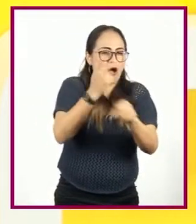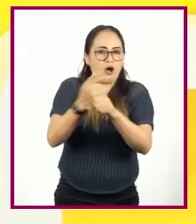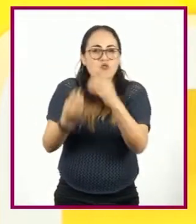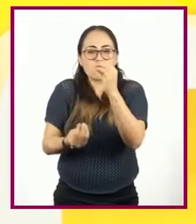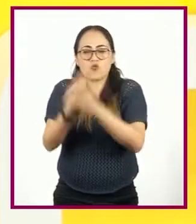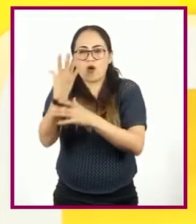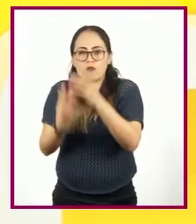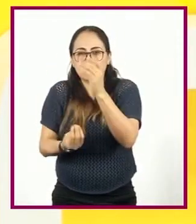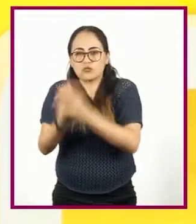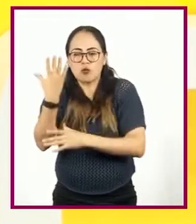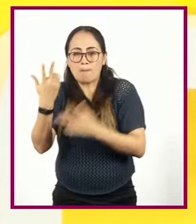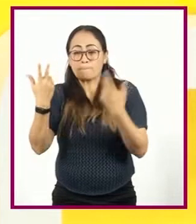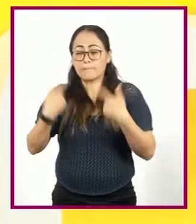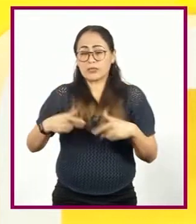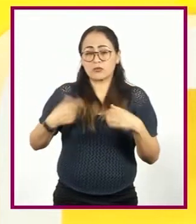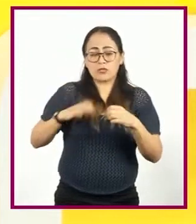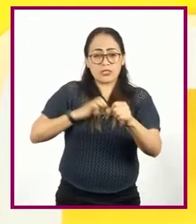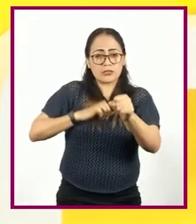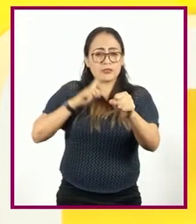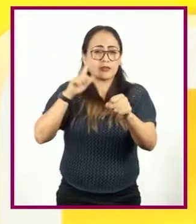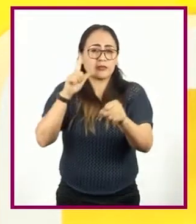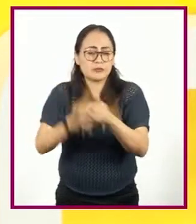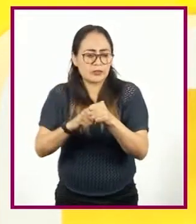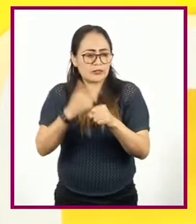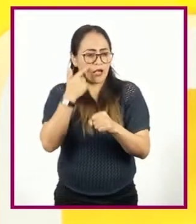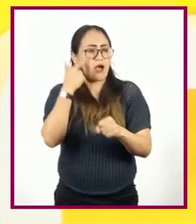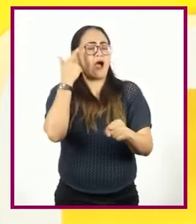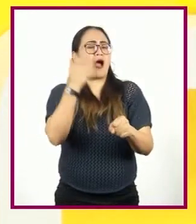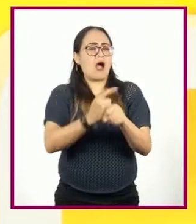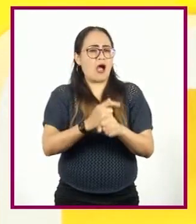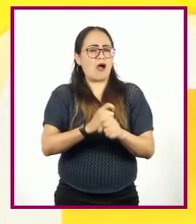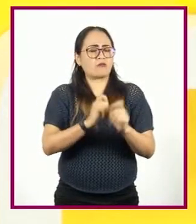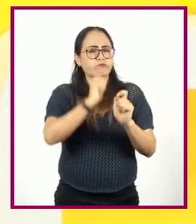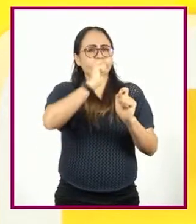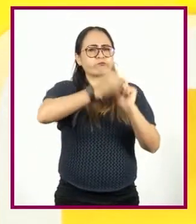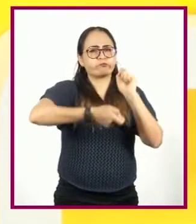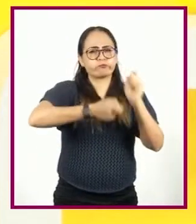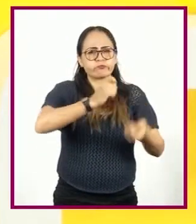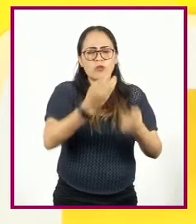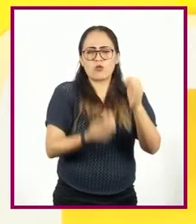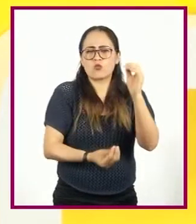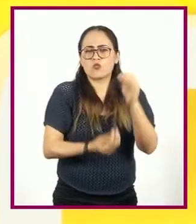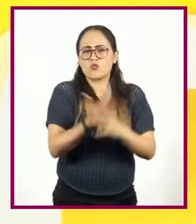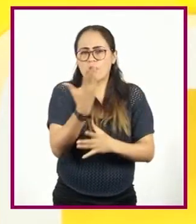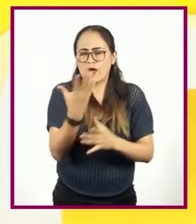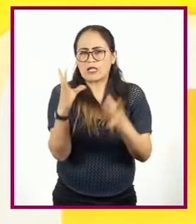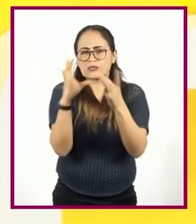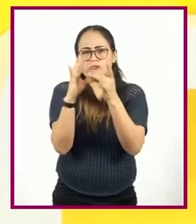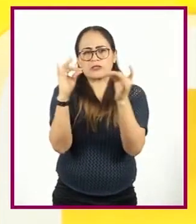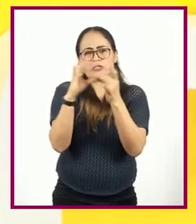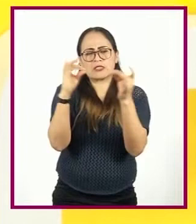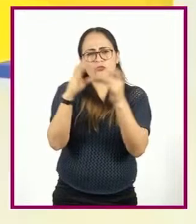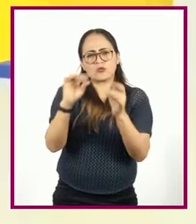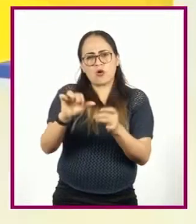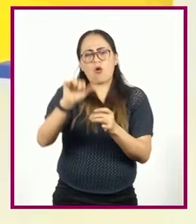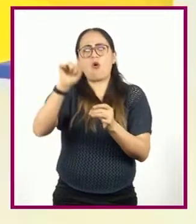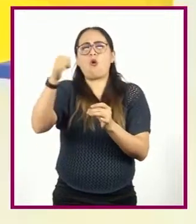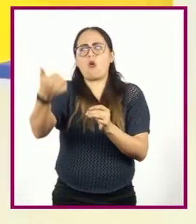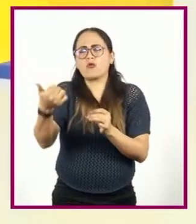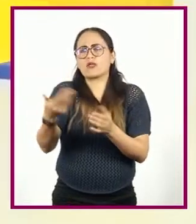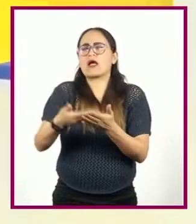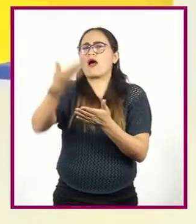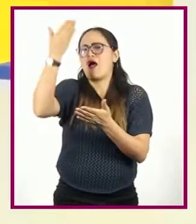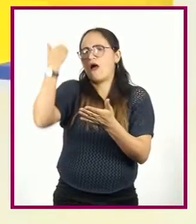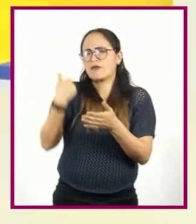reclamar de los especialistas el planteamiento de nuevas interpretaciones y explicaciones acerca del pasado.